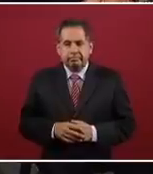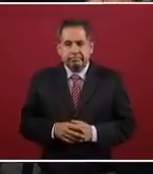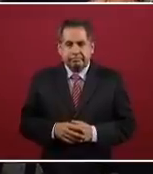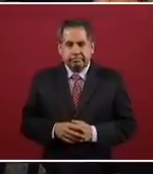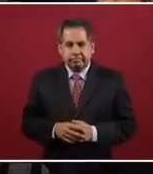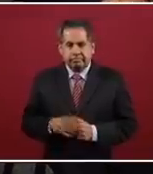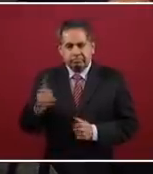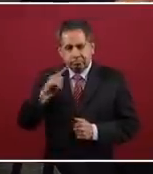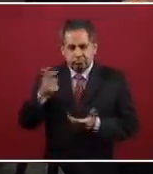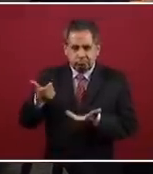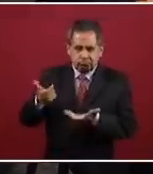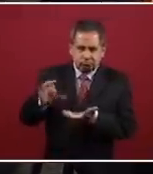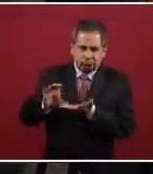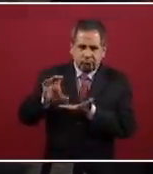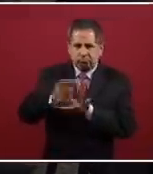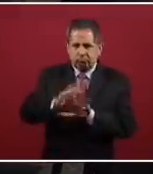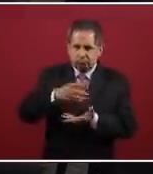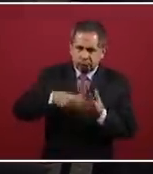su financiamiento